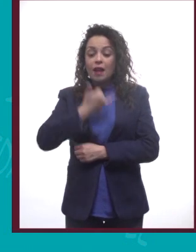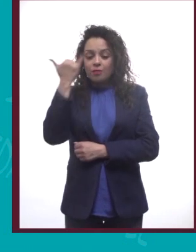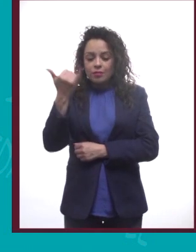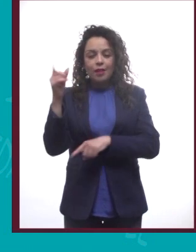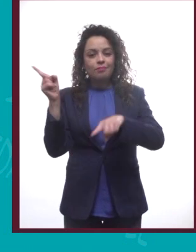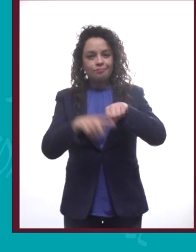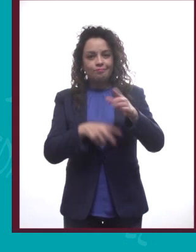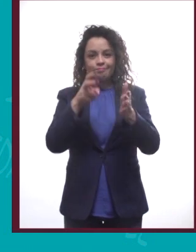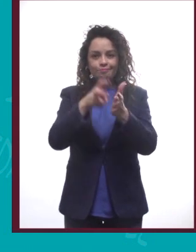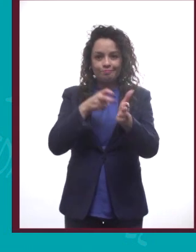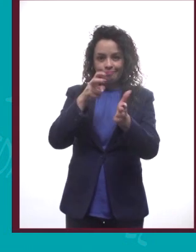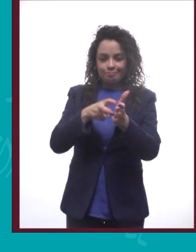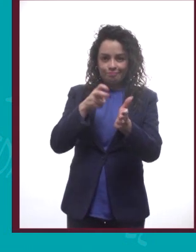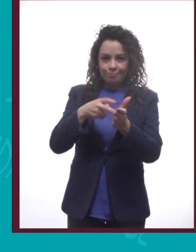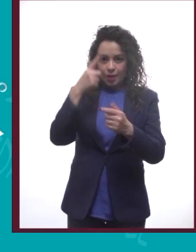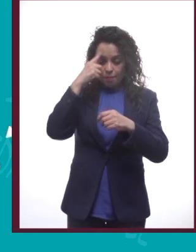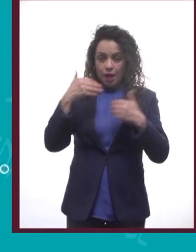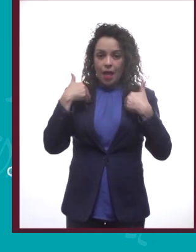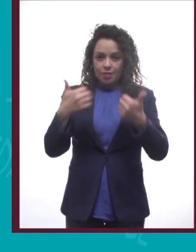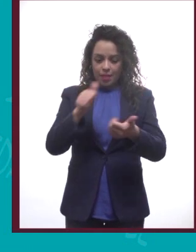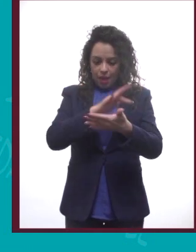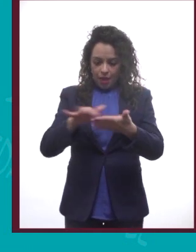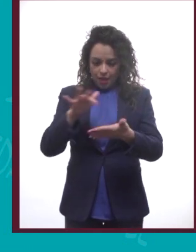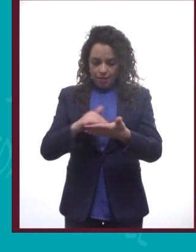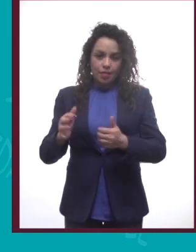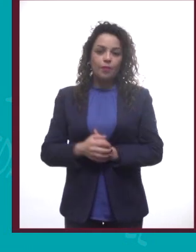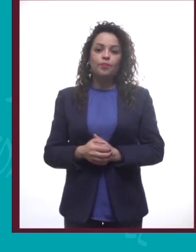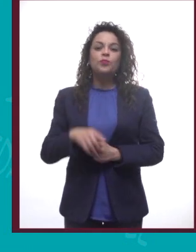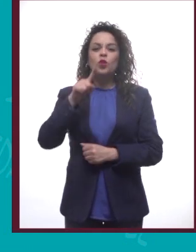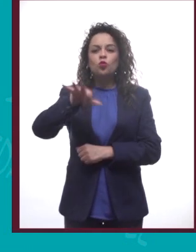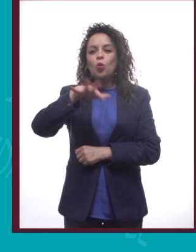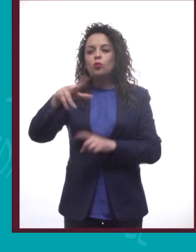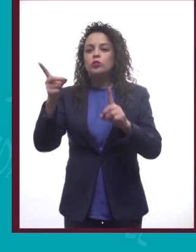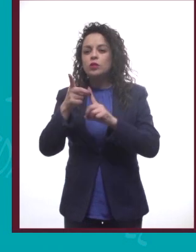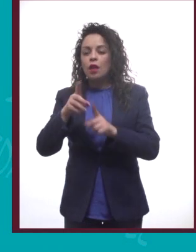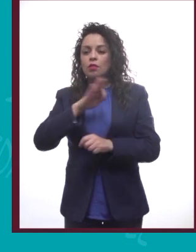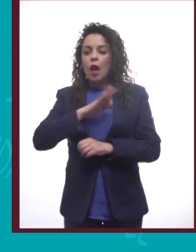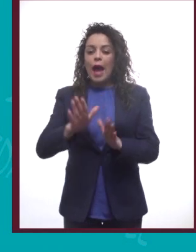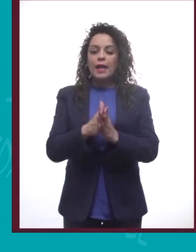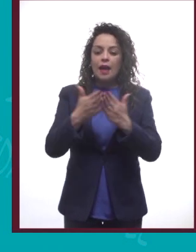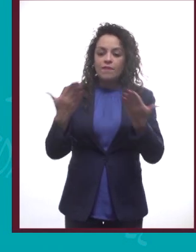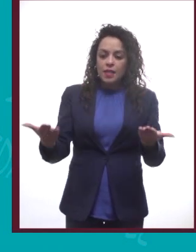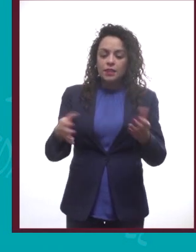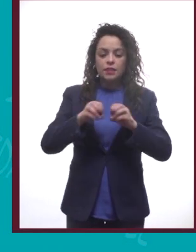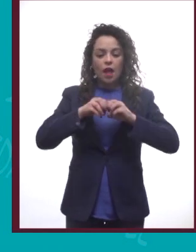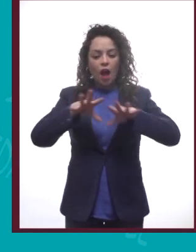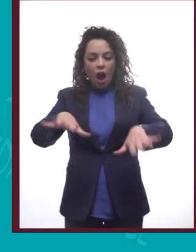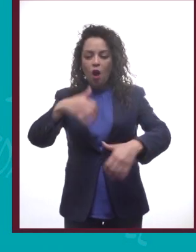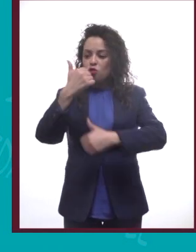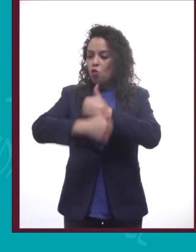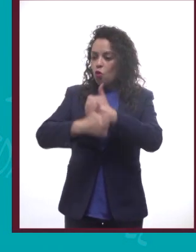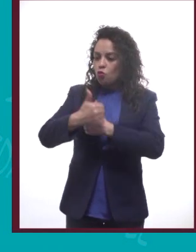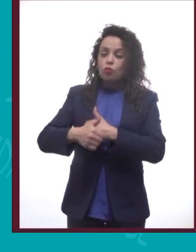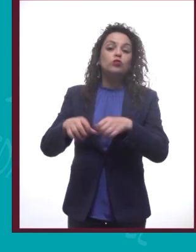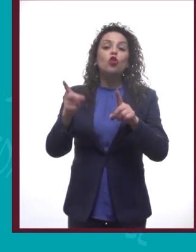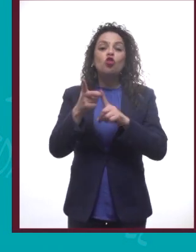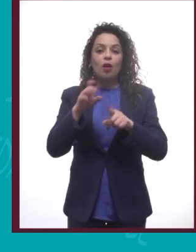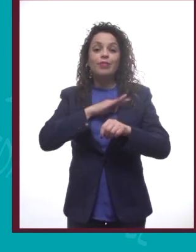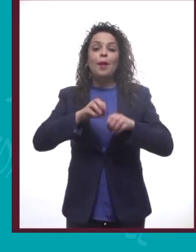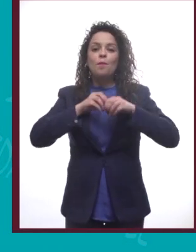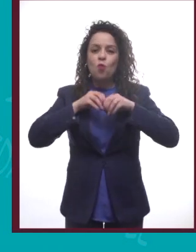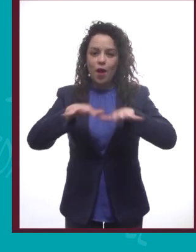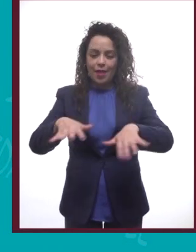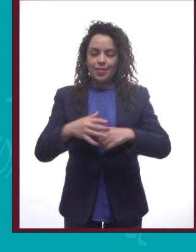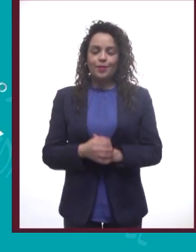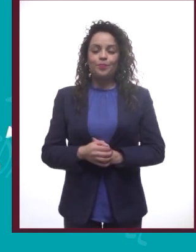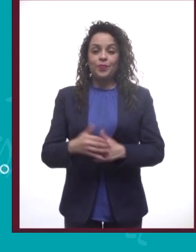tus textos a conciencia para evitar errores gramaticales y de redacción. Busca dónde te pueden publicar, ya sean en revistas,